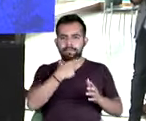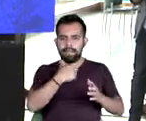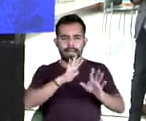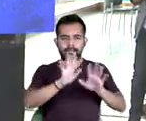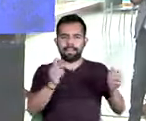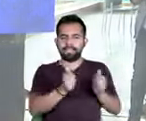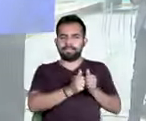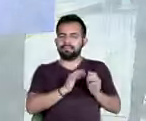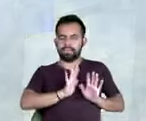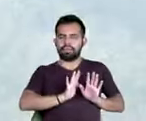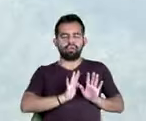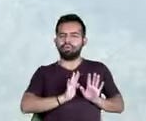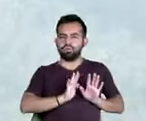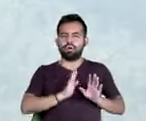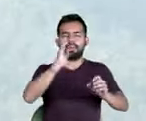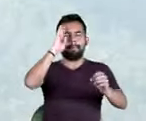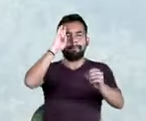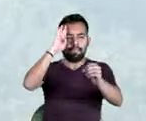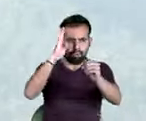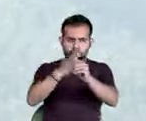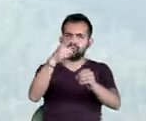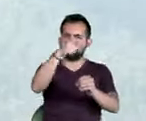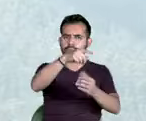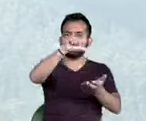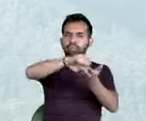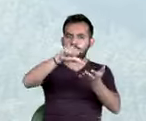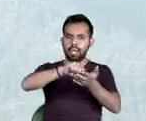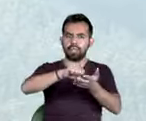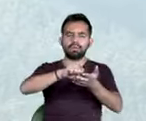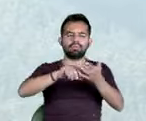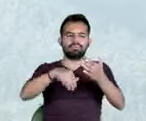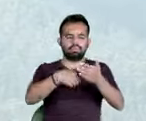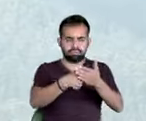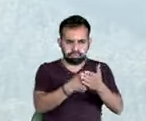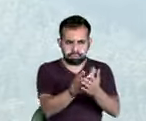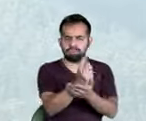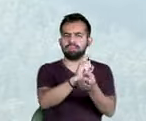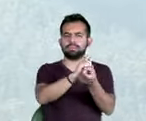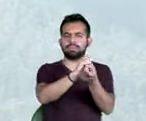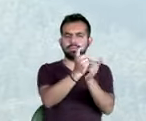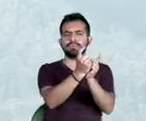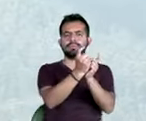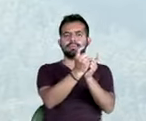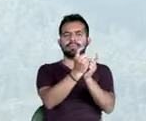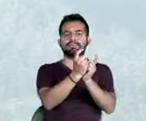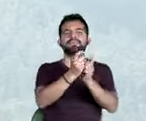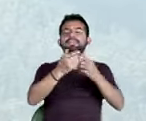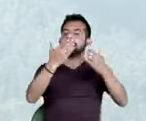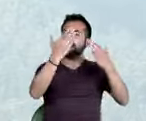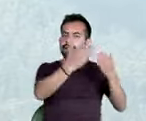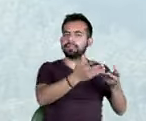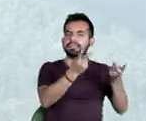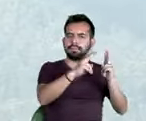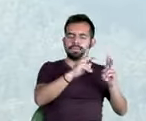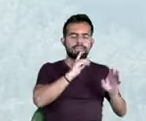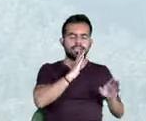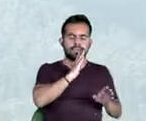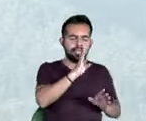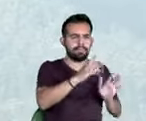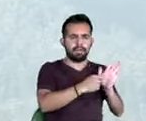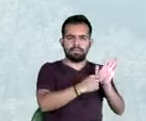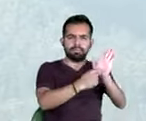solo propósito, que esta ciudad renazca. Y estos equipos, este que se constituye en el gabinete, serán quienes estén al frente de